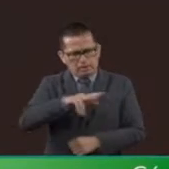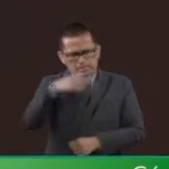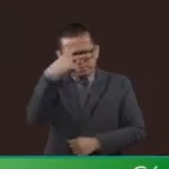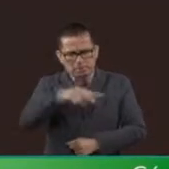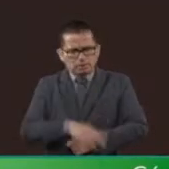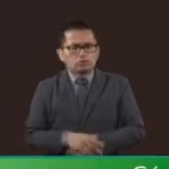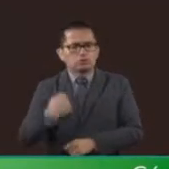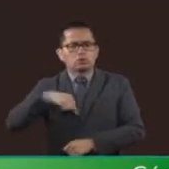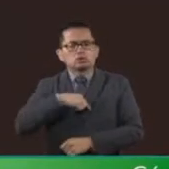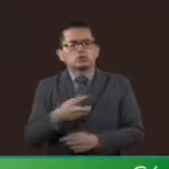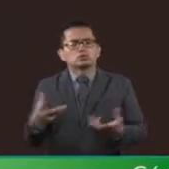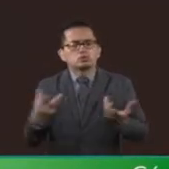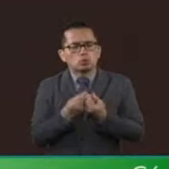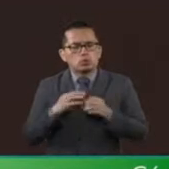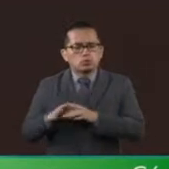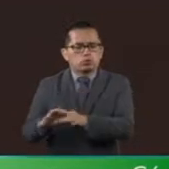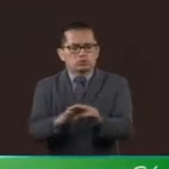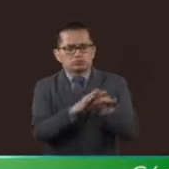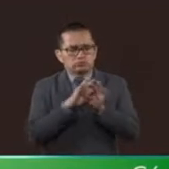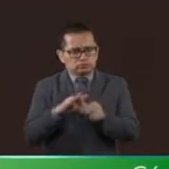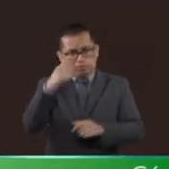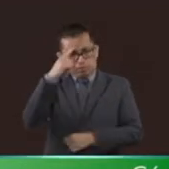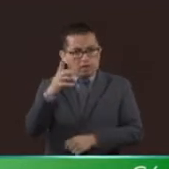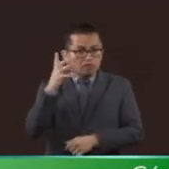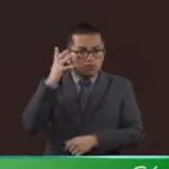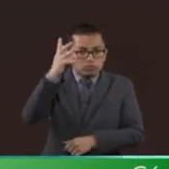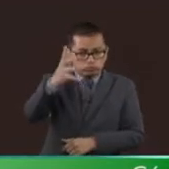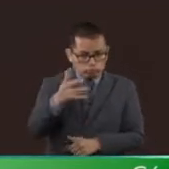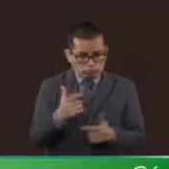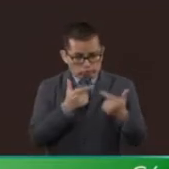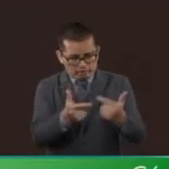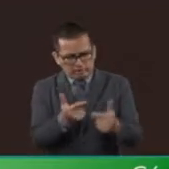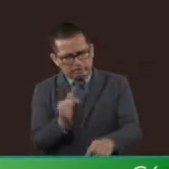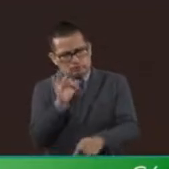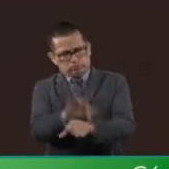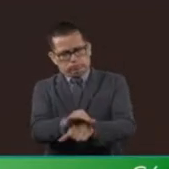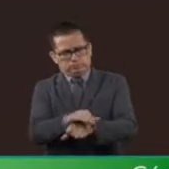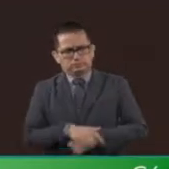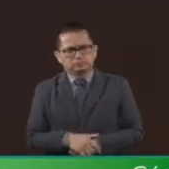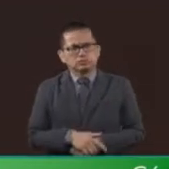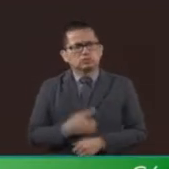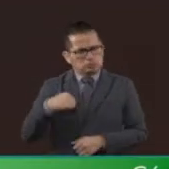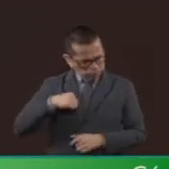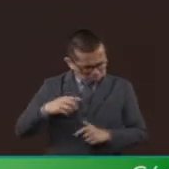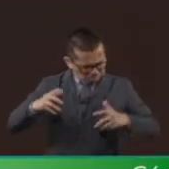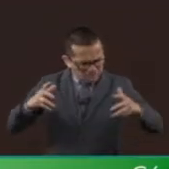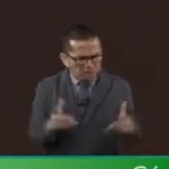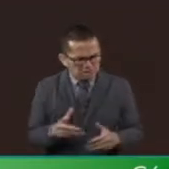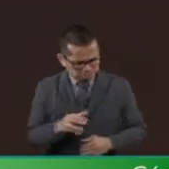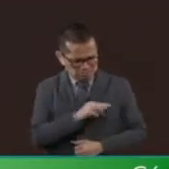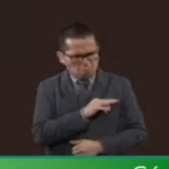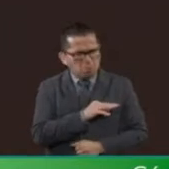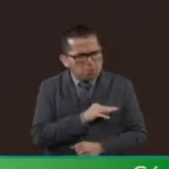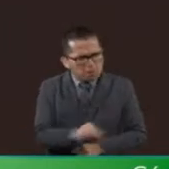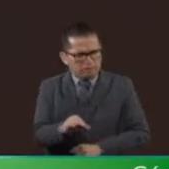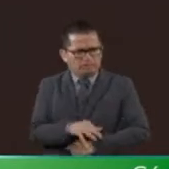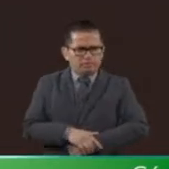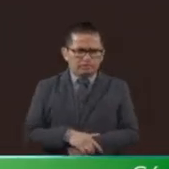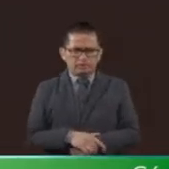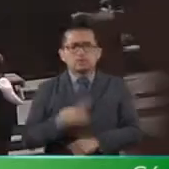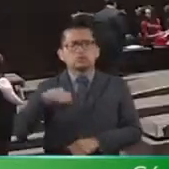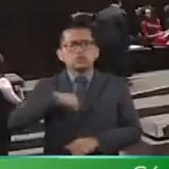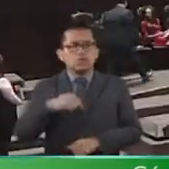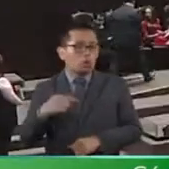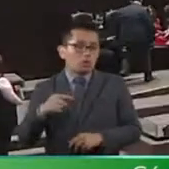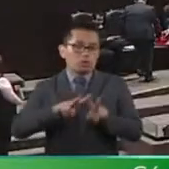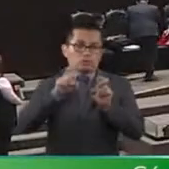por el futuro de las nuevas generaciones. Vamos, que sí se puede, sí podemos ponernos de acuerdo, dejar la agenda política